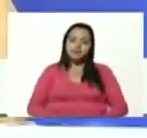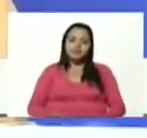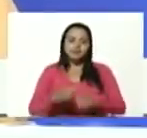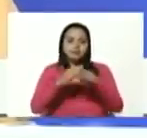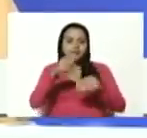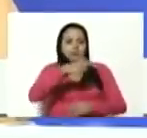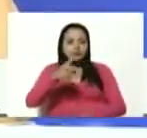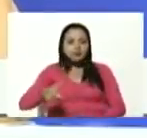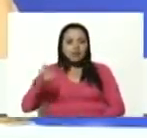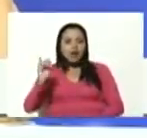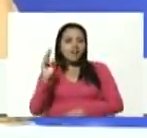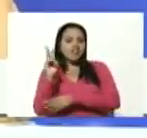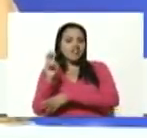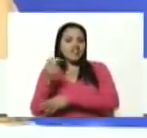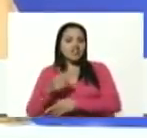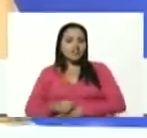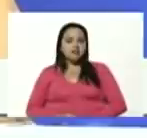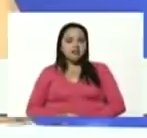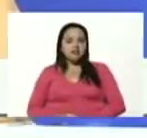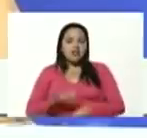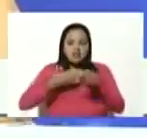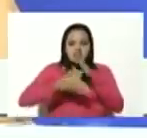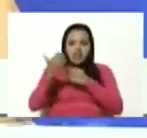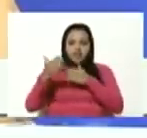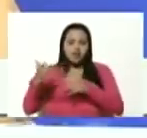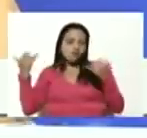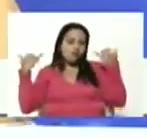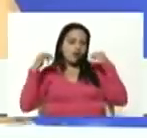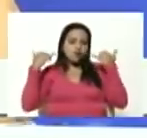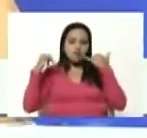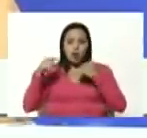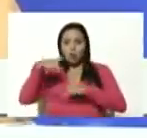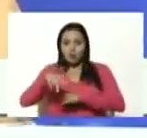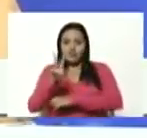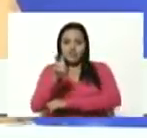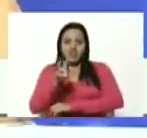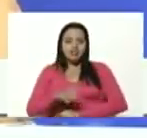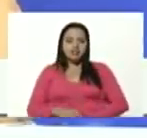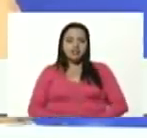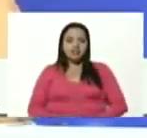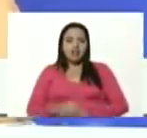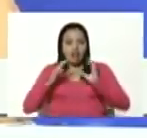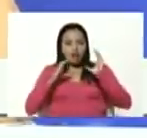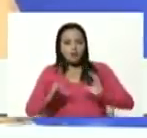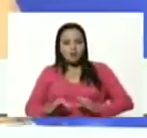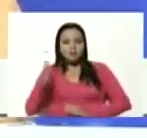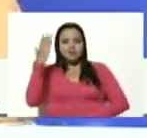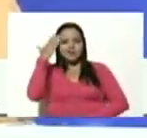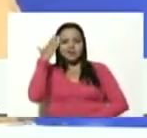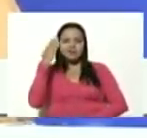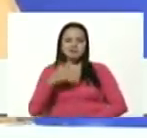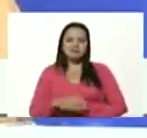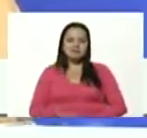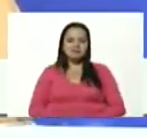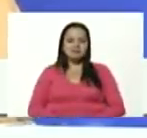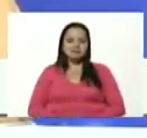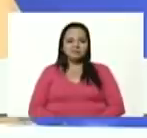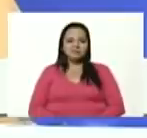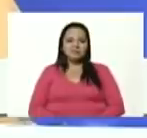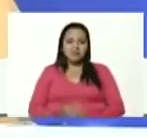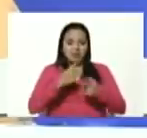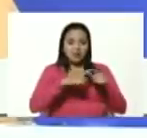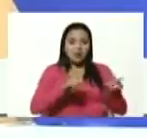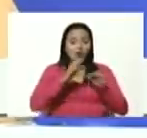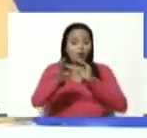anda los viernes detrás de una rumba. Hoy es viernes, el cuerpo lo sabe, pero el